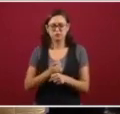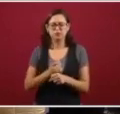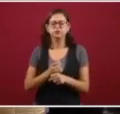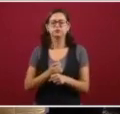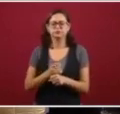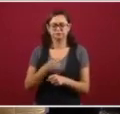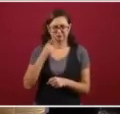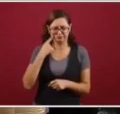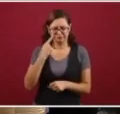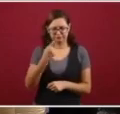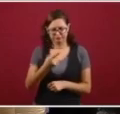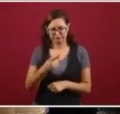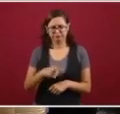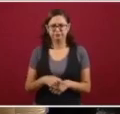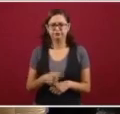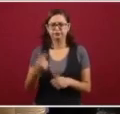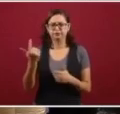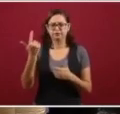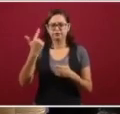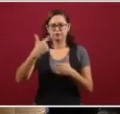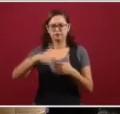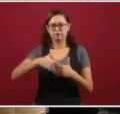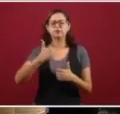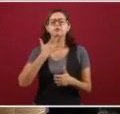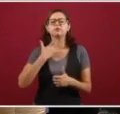esa es gasolina.